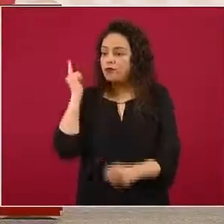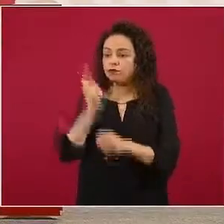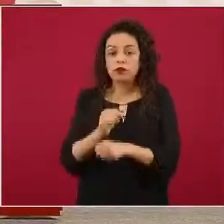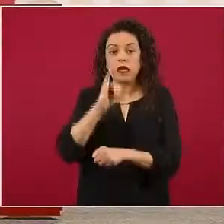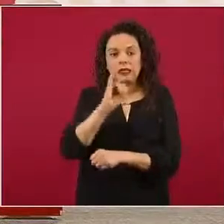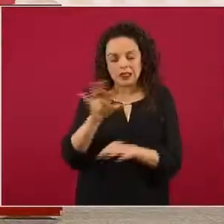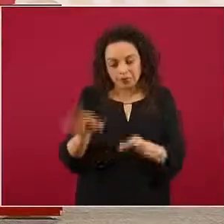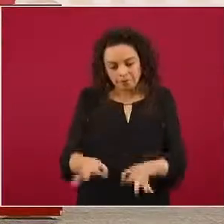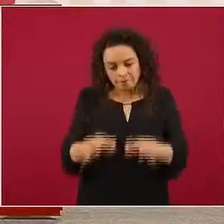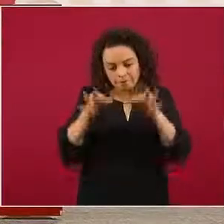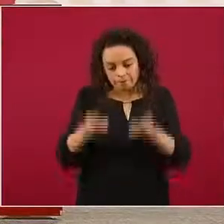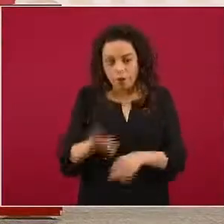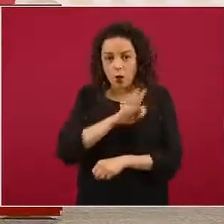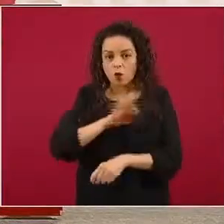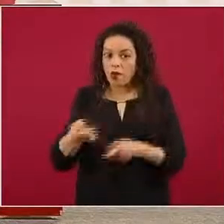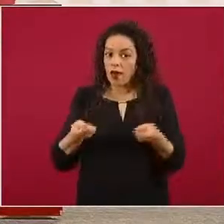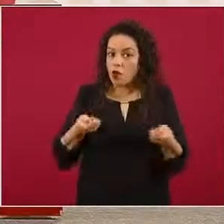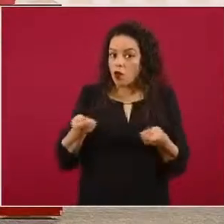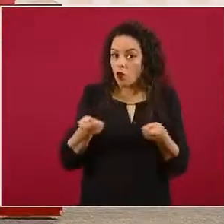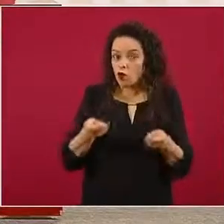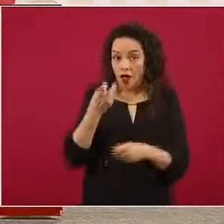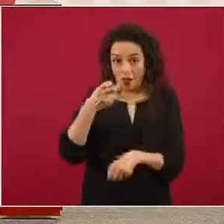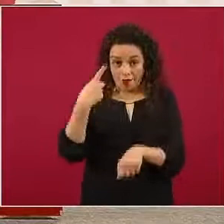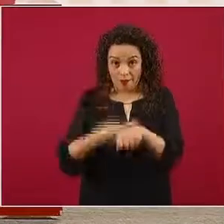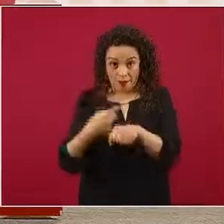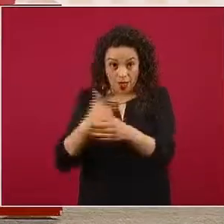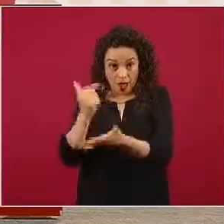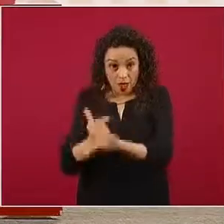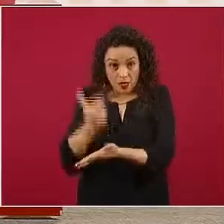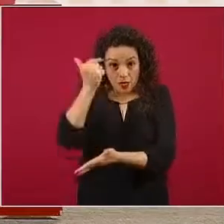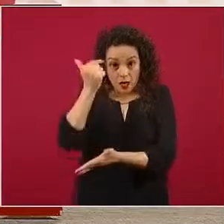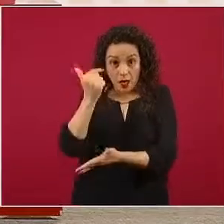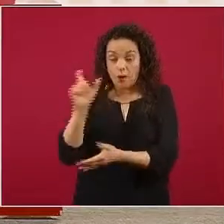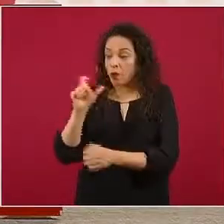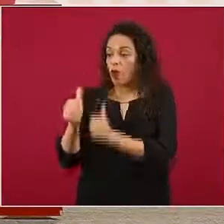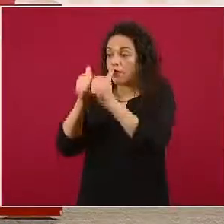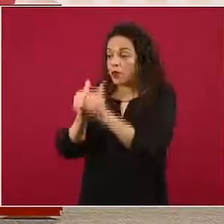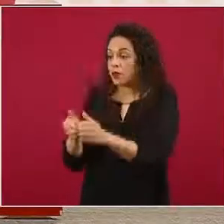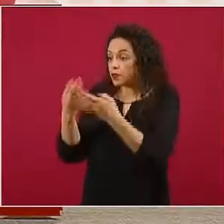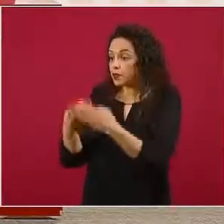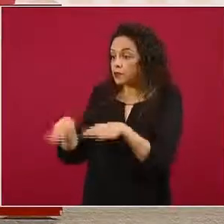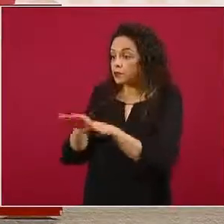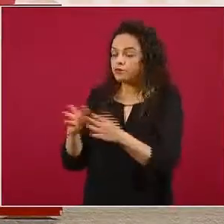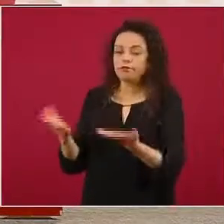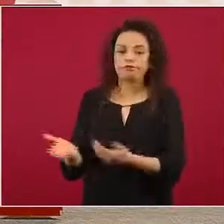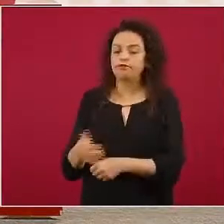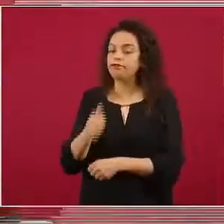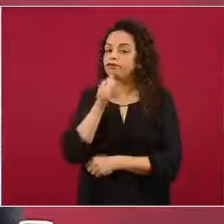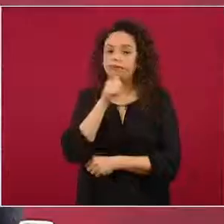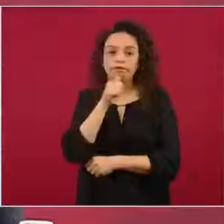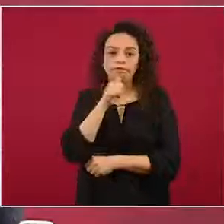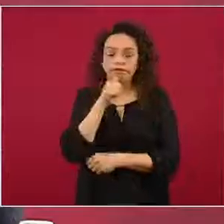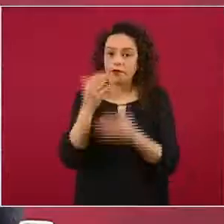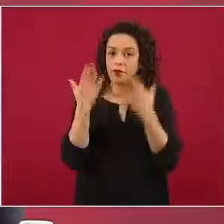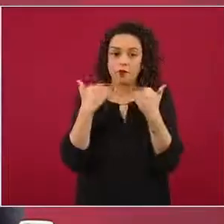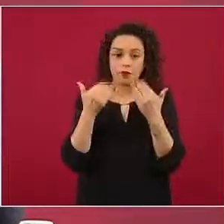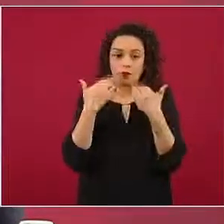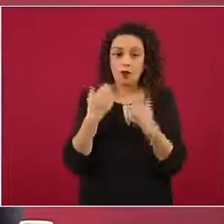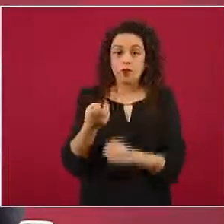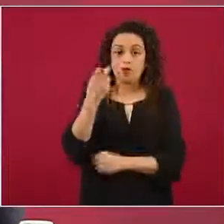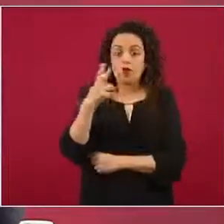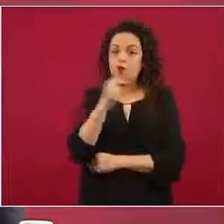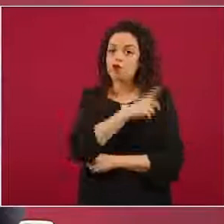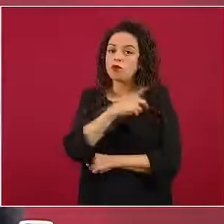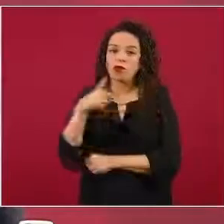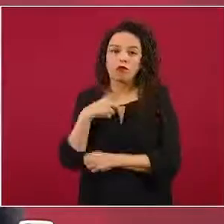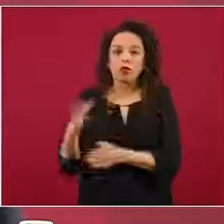eficacia para controlar la enfermedad grave en el domicilio. Entonces, no debemos nosotros de dilatar el